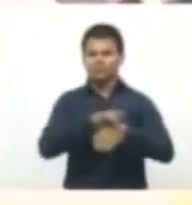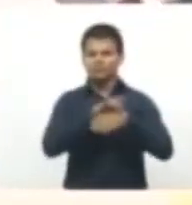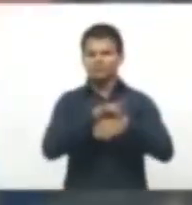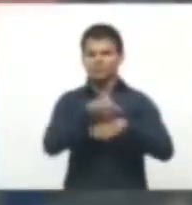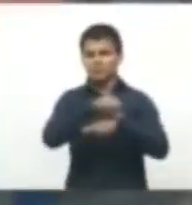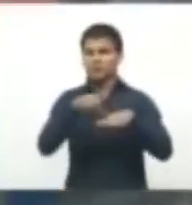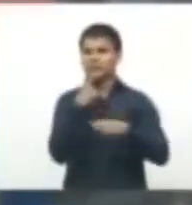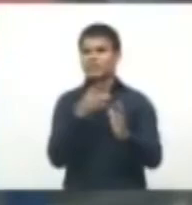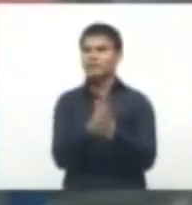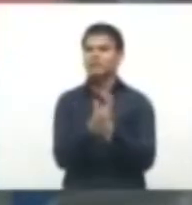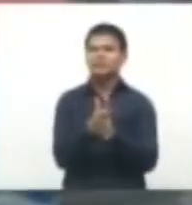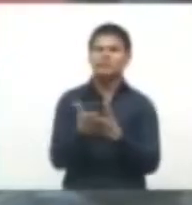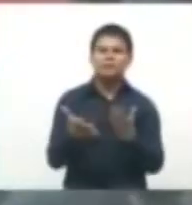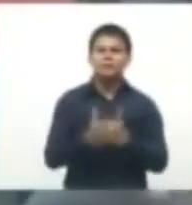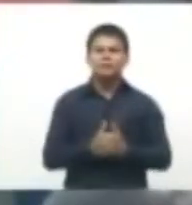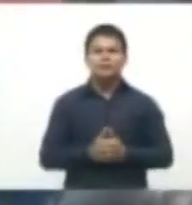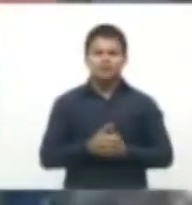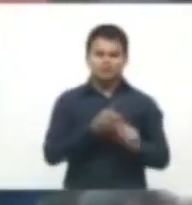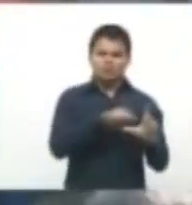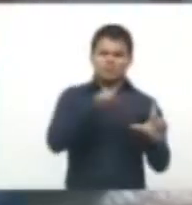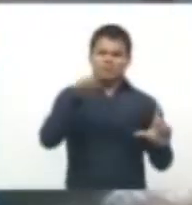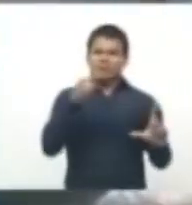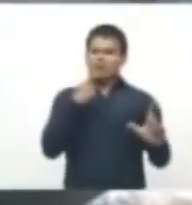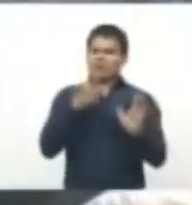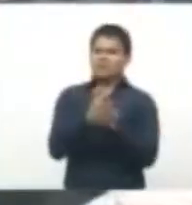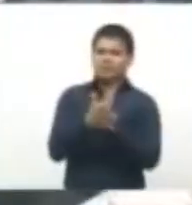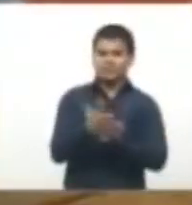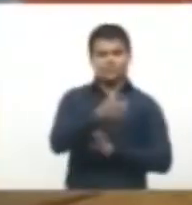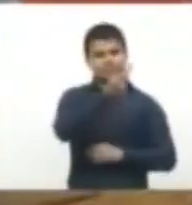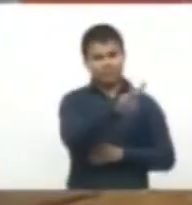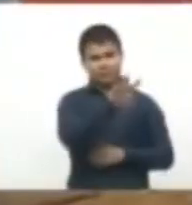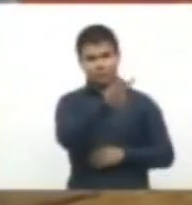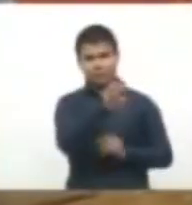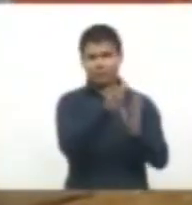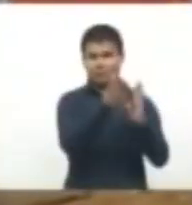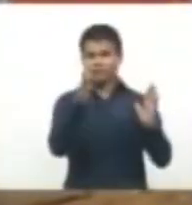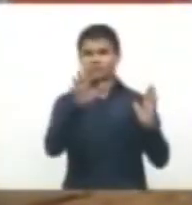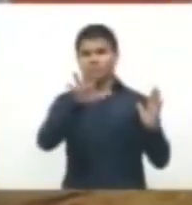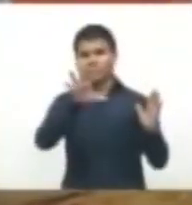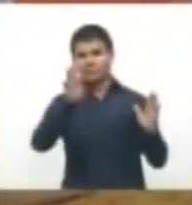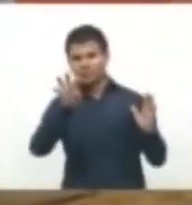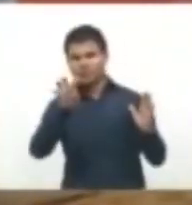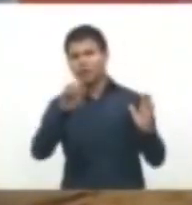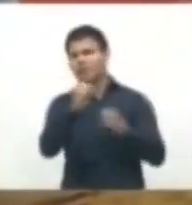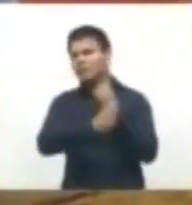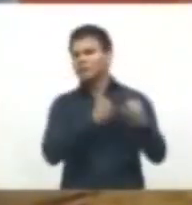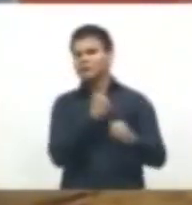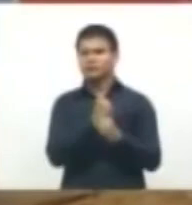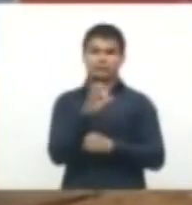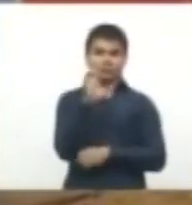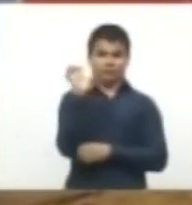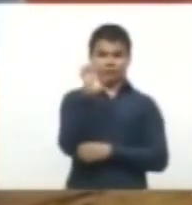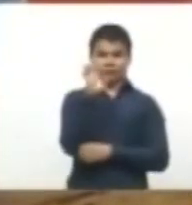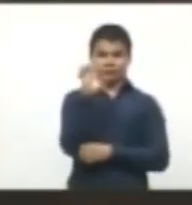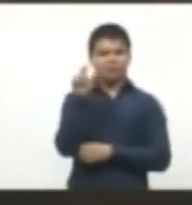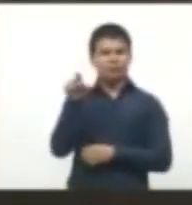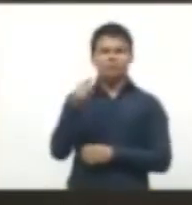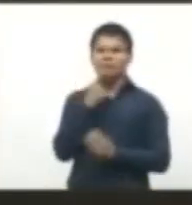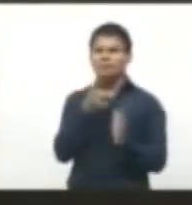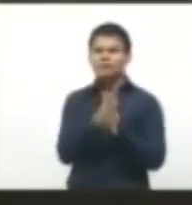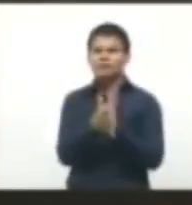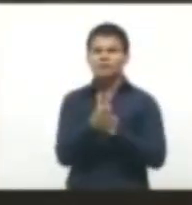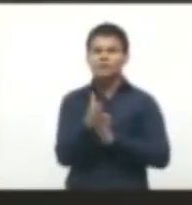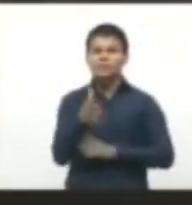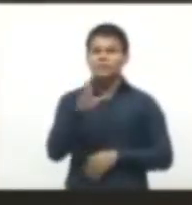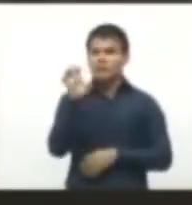edades con más muertes fue entre los 29 y 59 años. Asimismo, establece que enero se convirtió en el mes más violento,